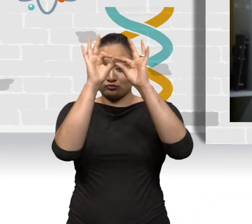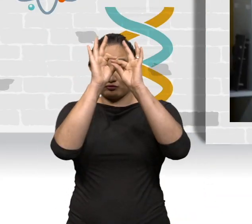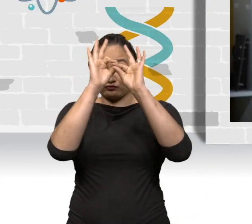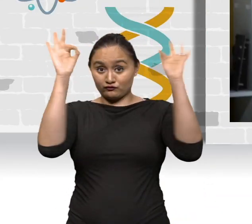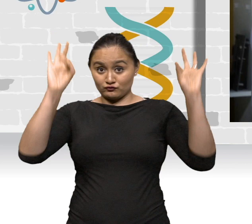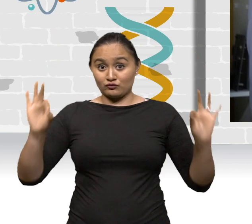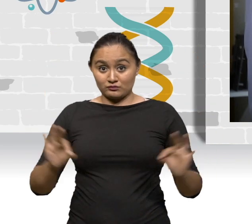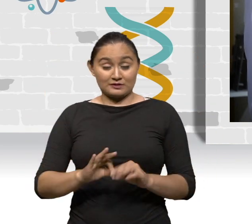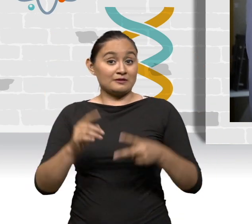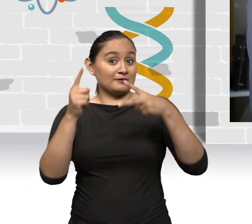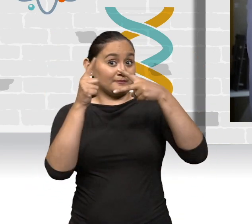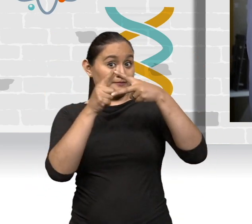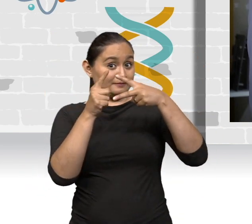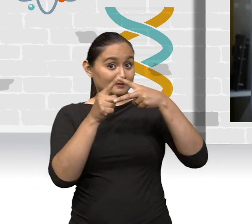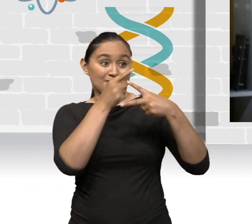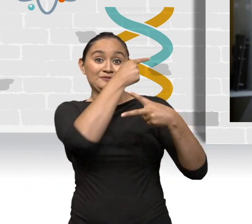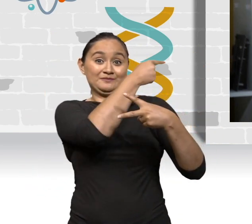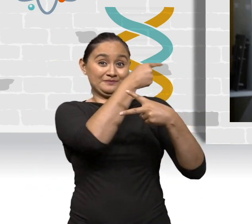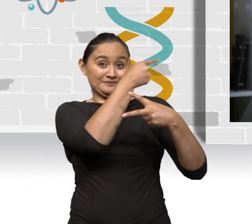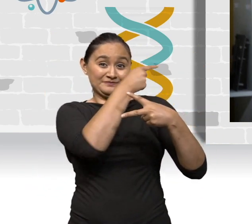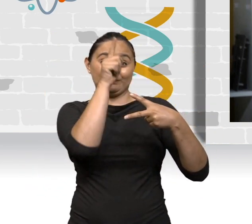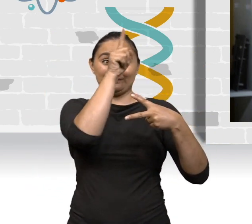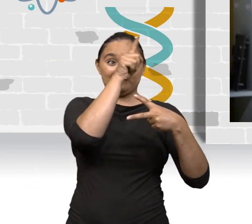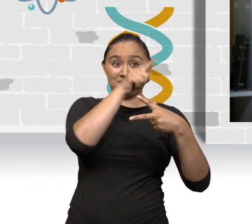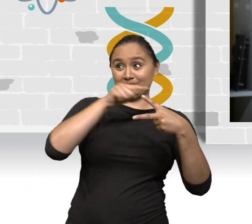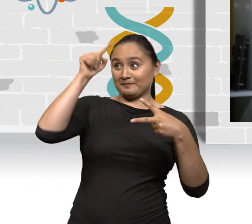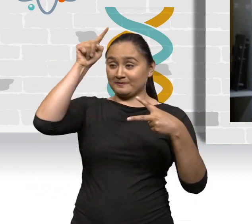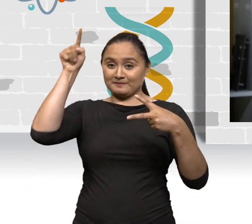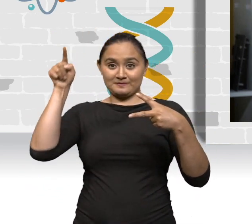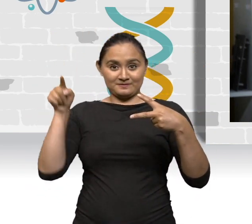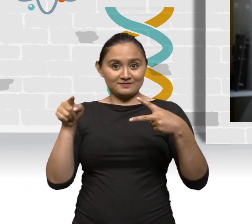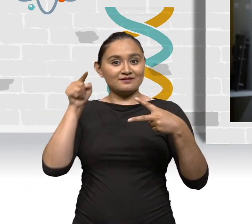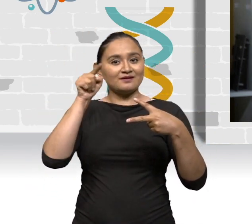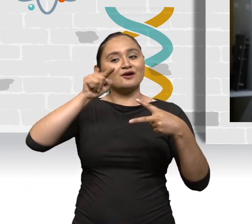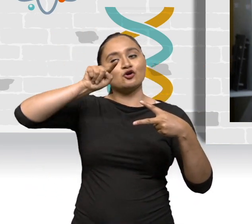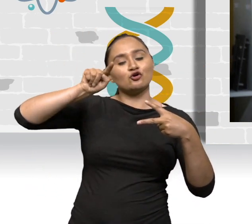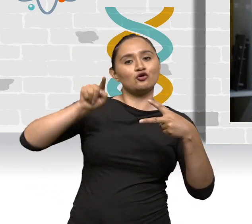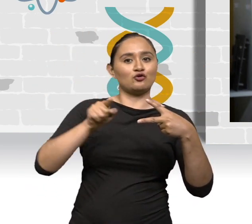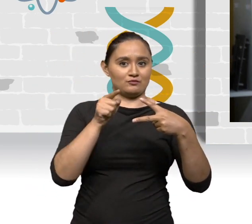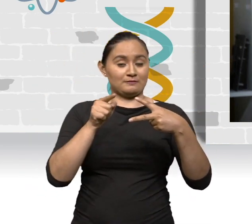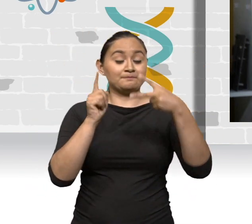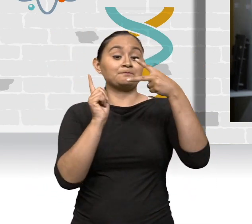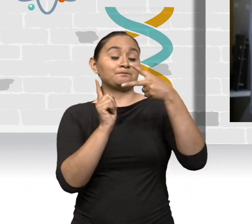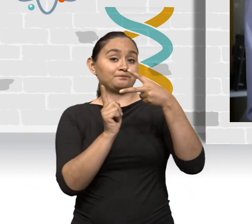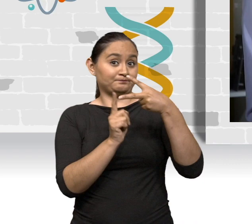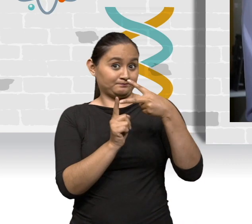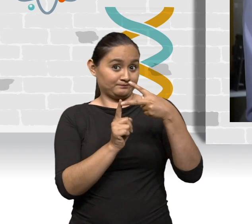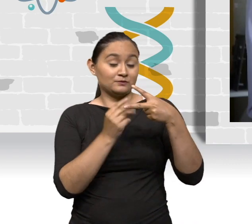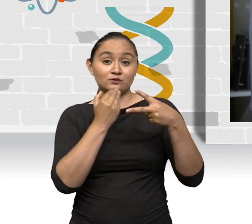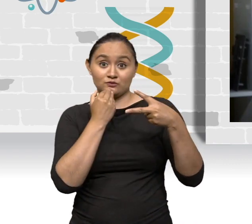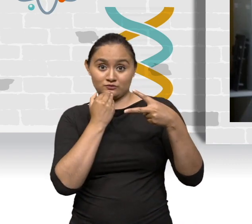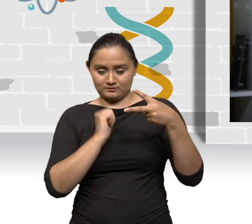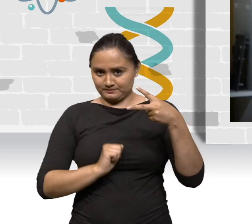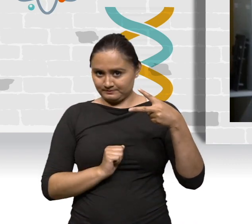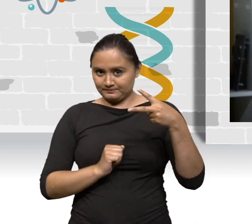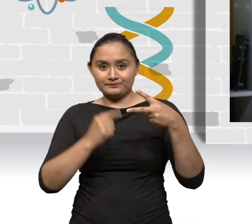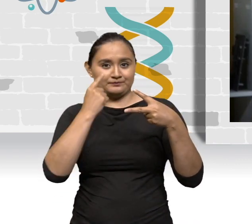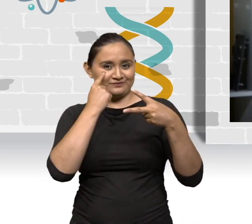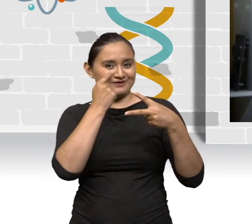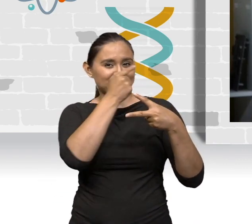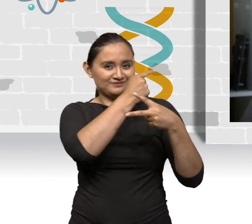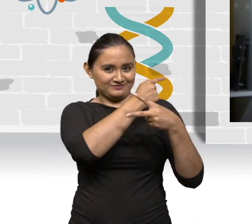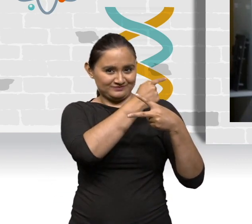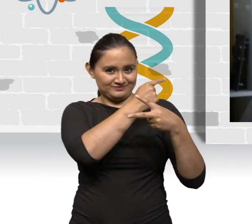dos formas. En la primera tenemos dos números entre paréntesis separados por una coma. En la segunda vamos a